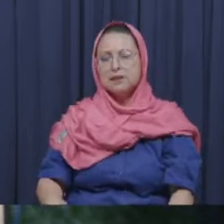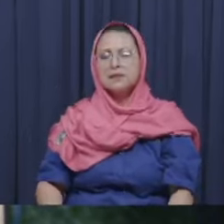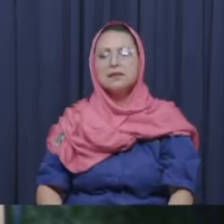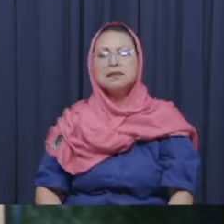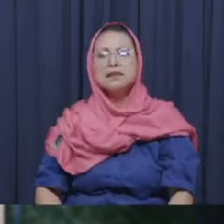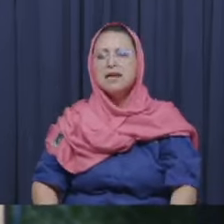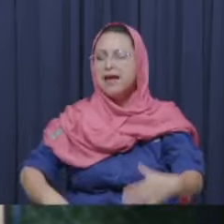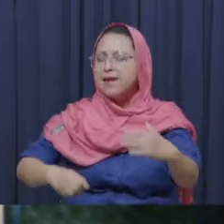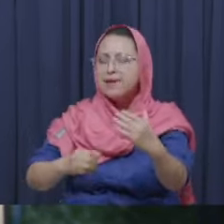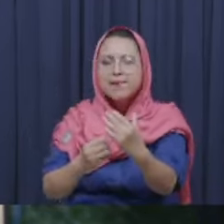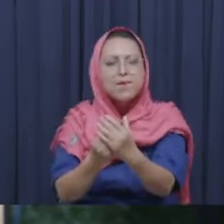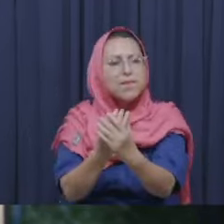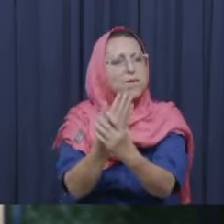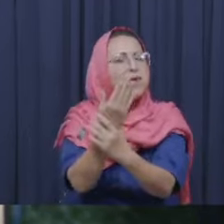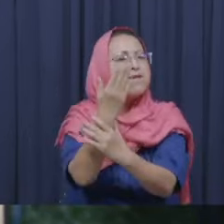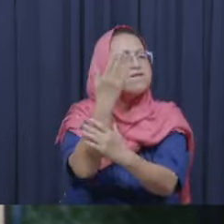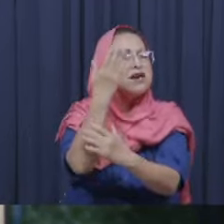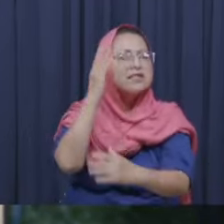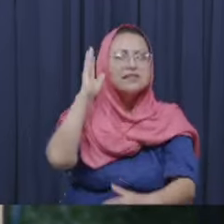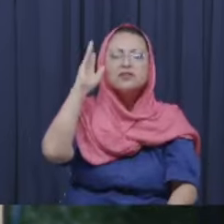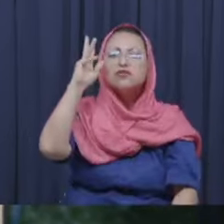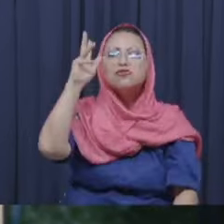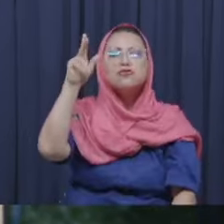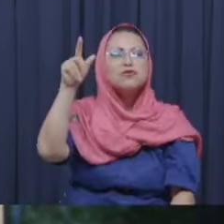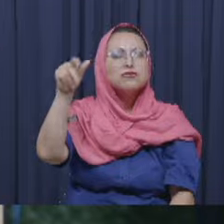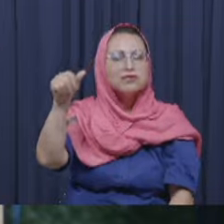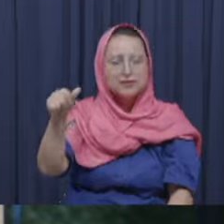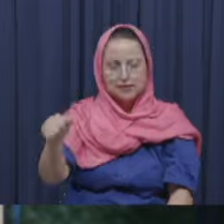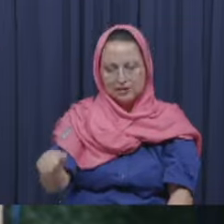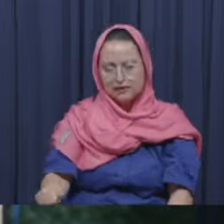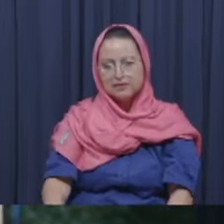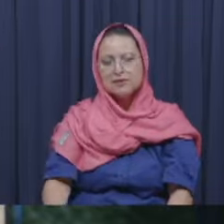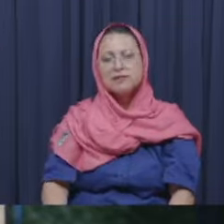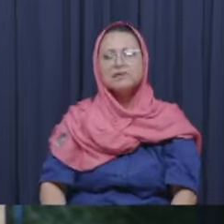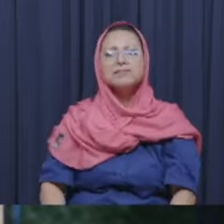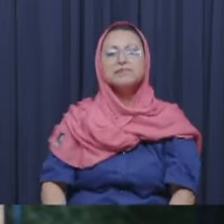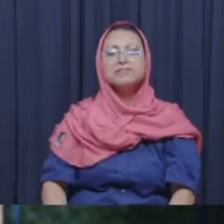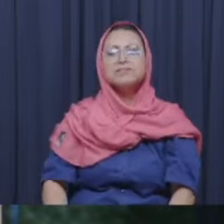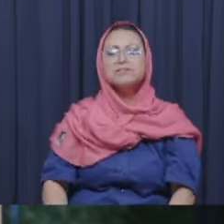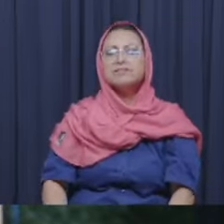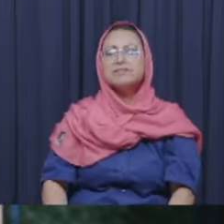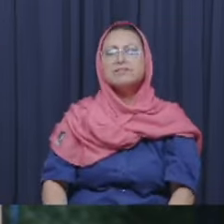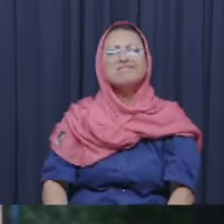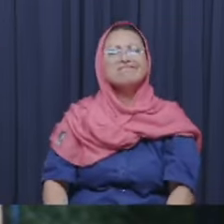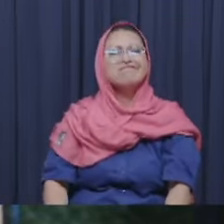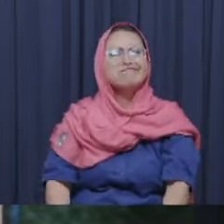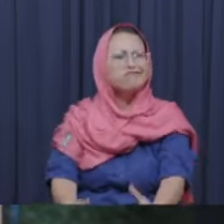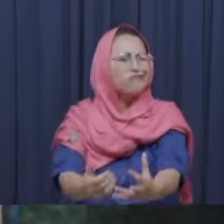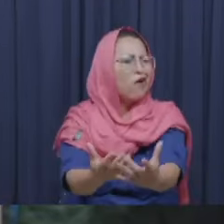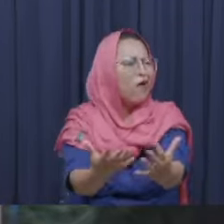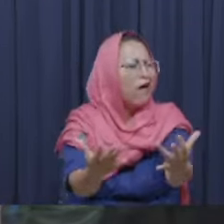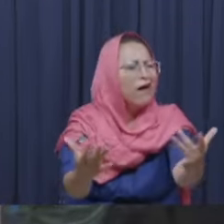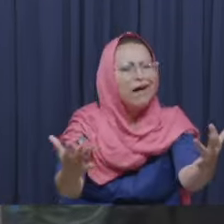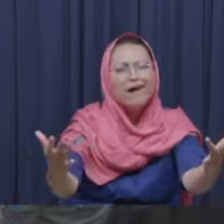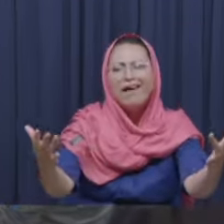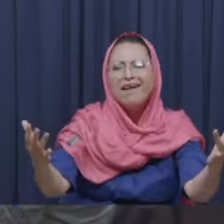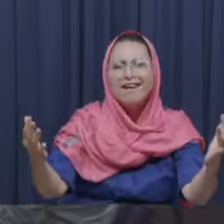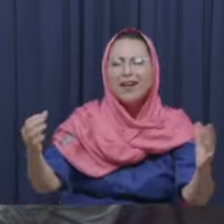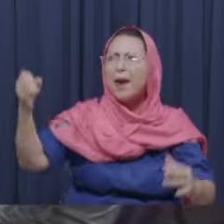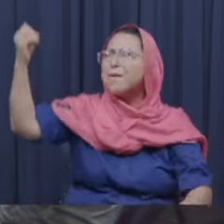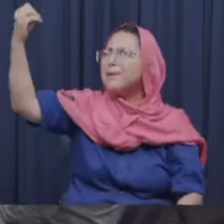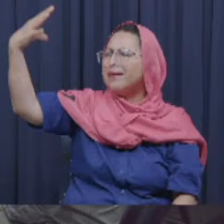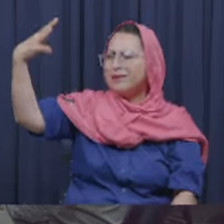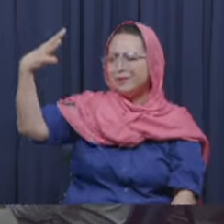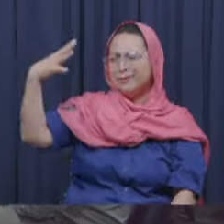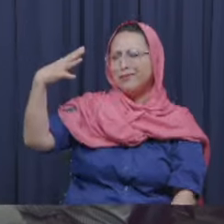son nuevas, nuevas, nuevas cada mañana, Señor. Ese repertorio de bendición que tienes preparado